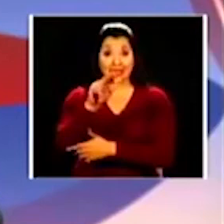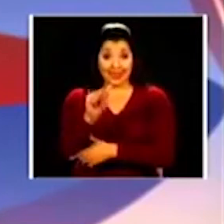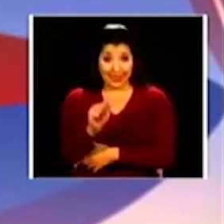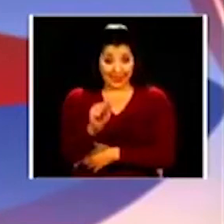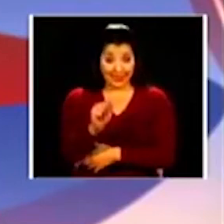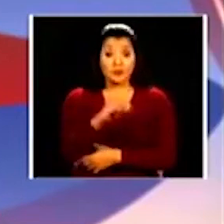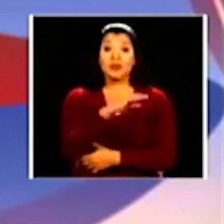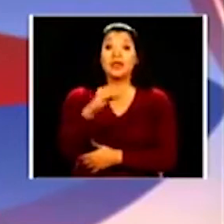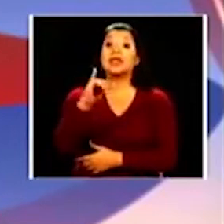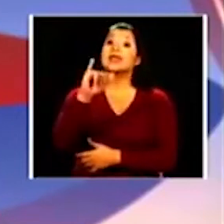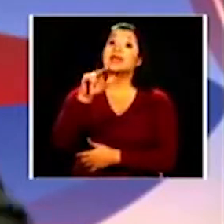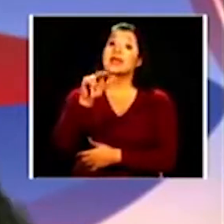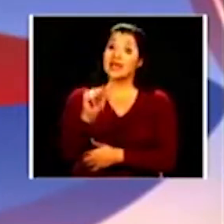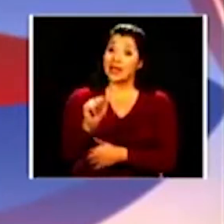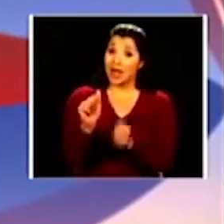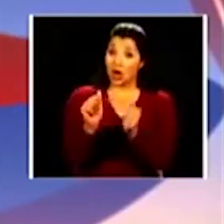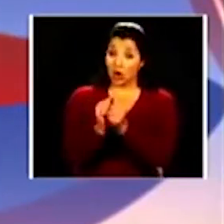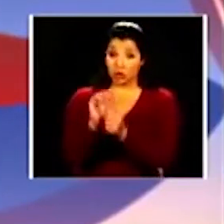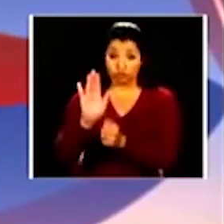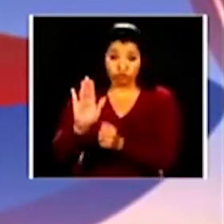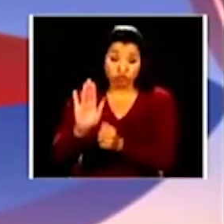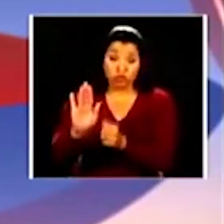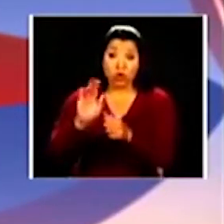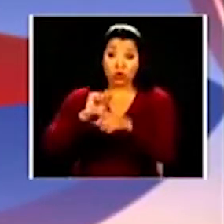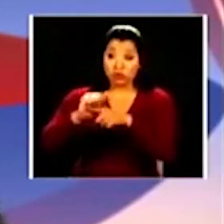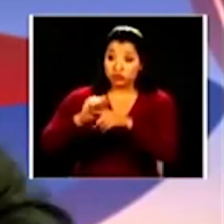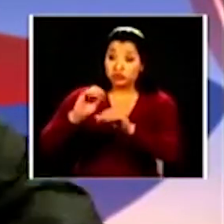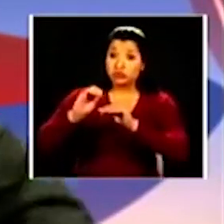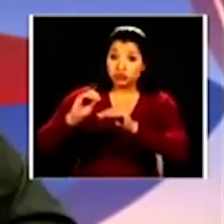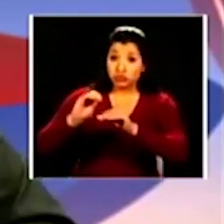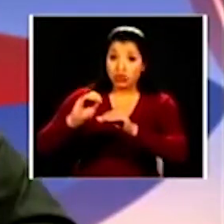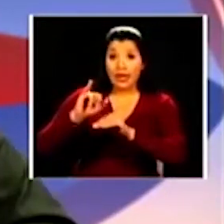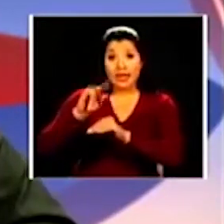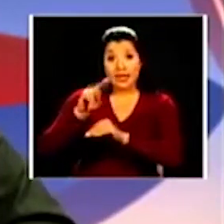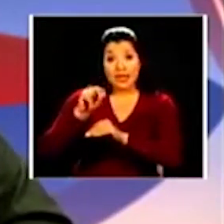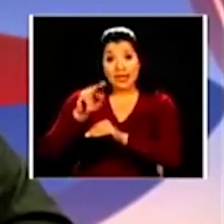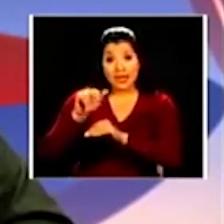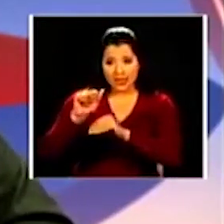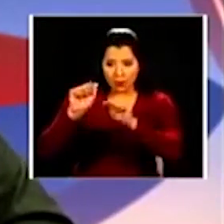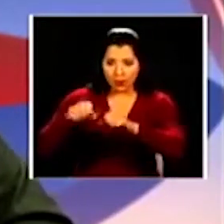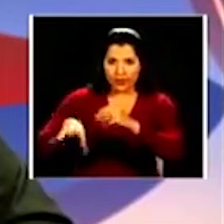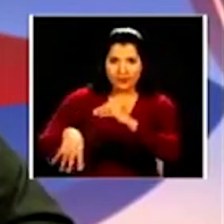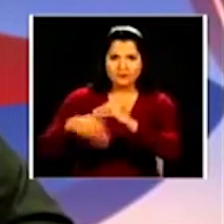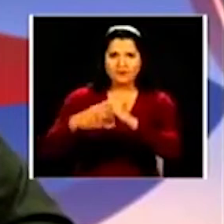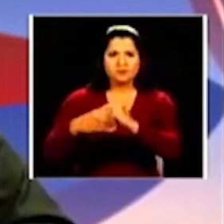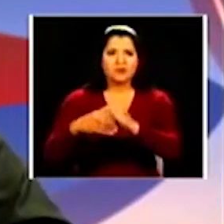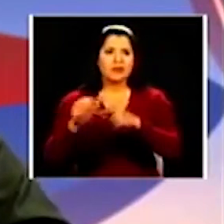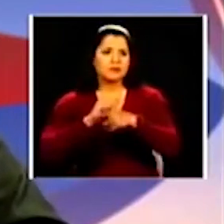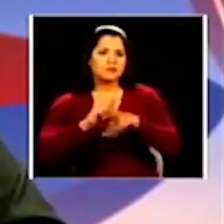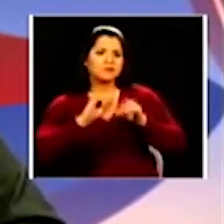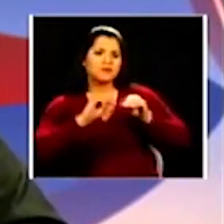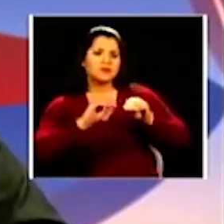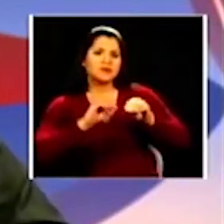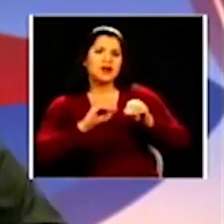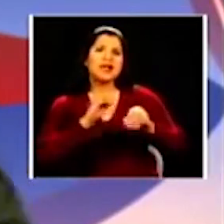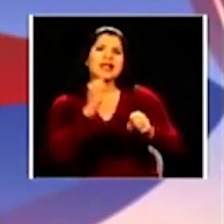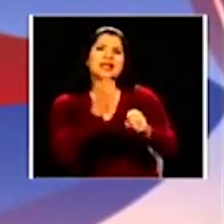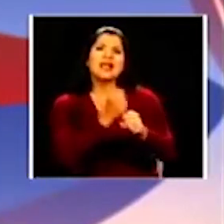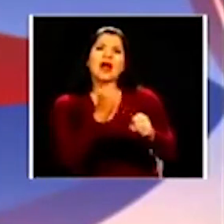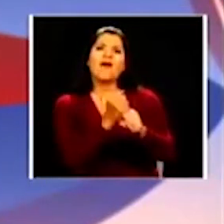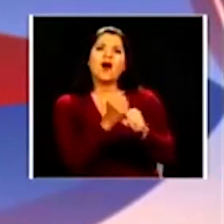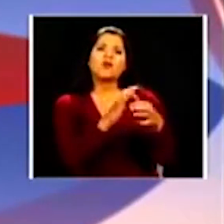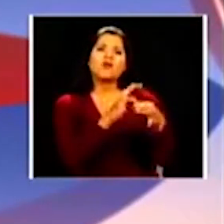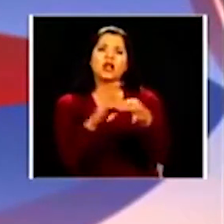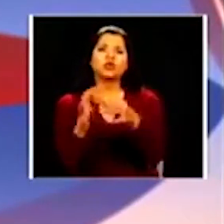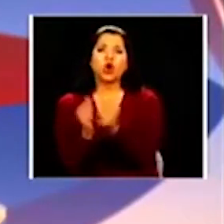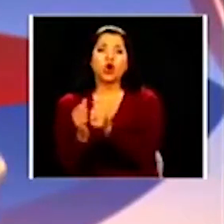las diferentes capacitaciones y oficios que da, incluya pues oficios relacionados directamente con el turismo. Tenemos que